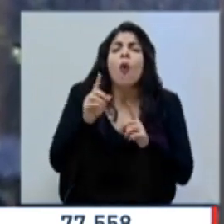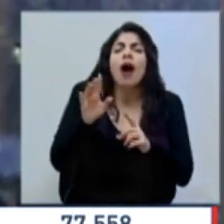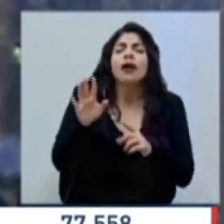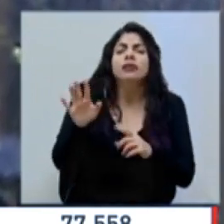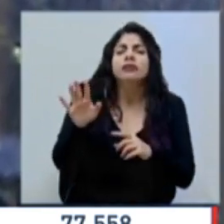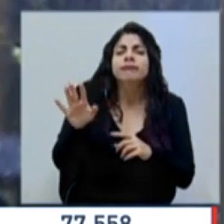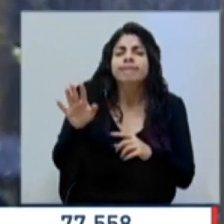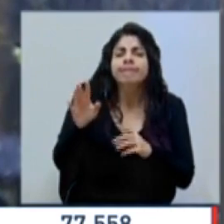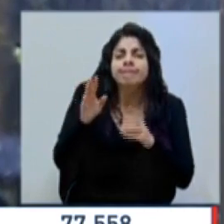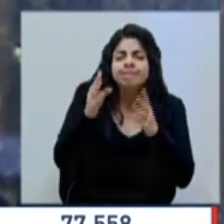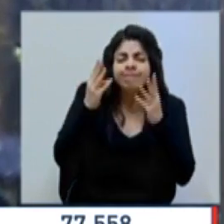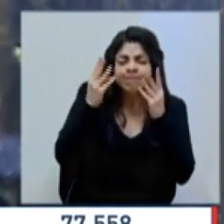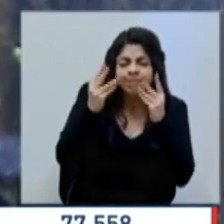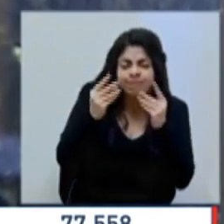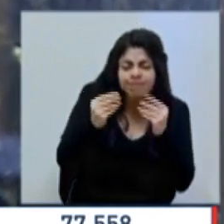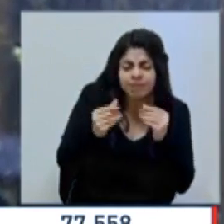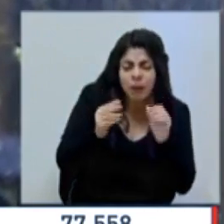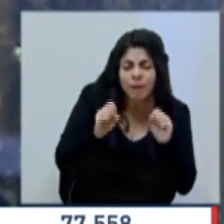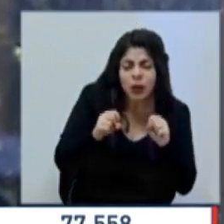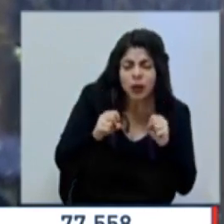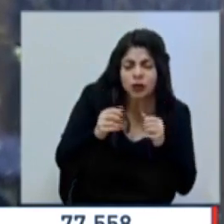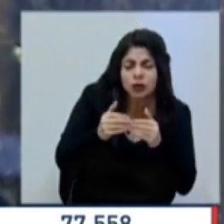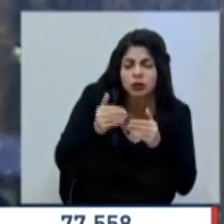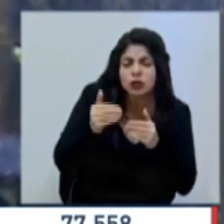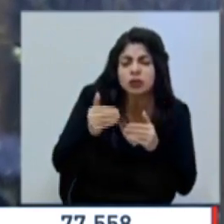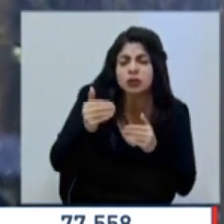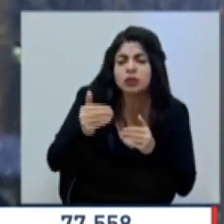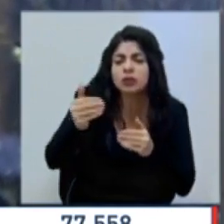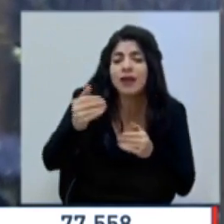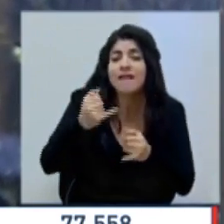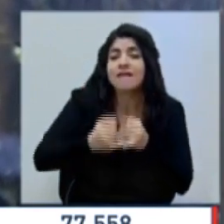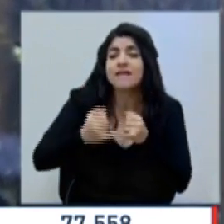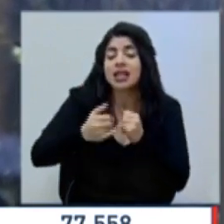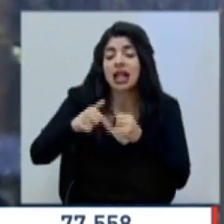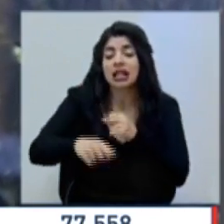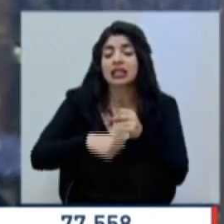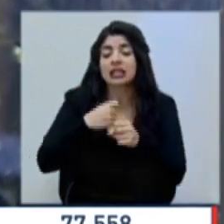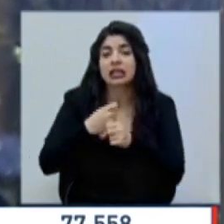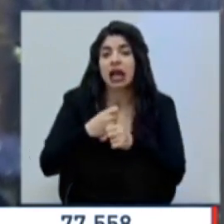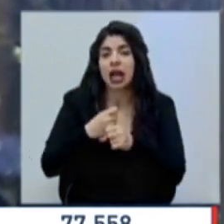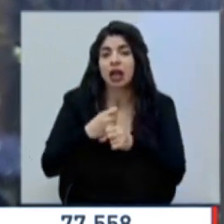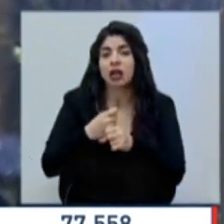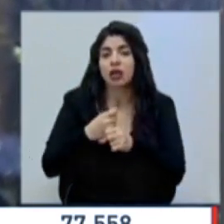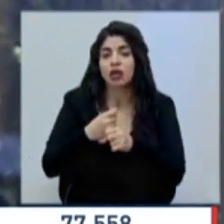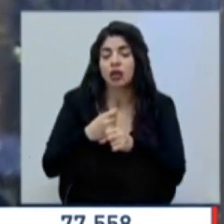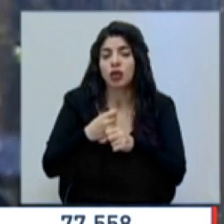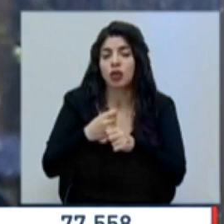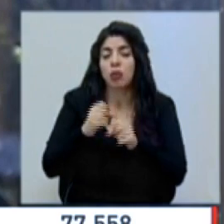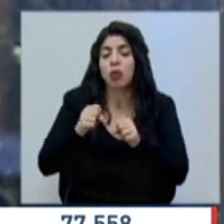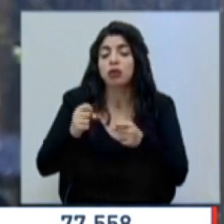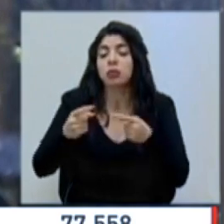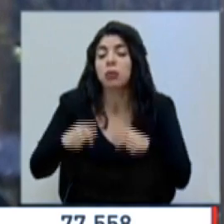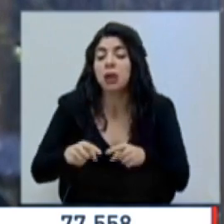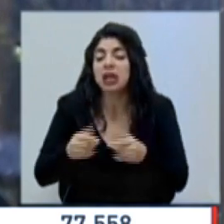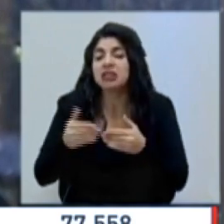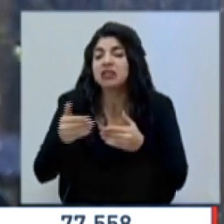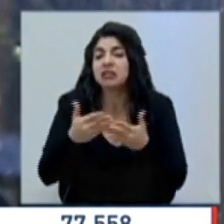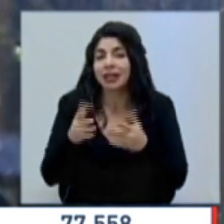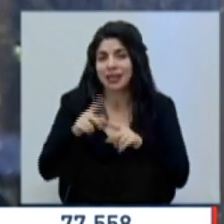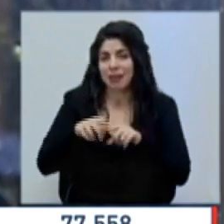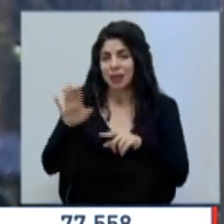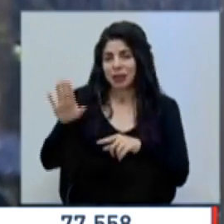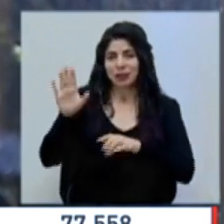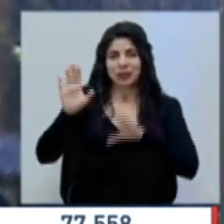cuál es la proyección de lo que podría ocurrir en esta etapa final del año según sus